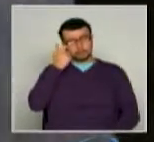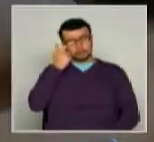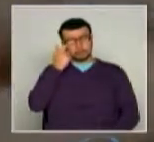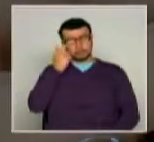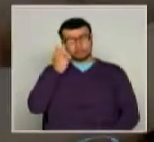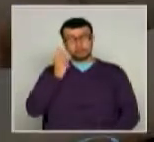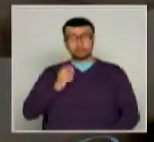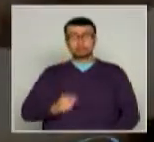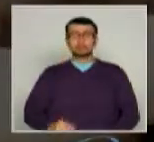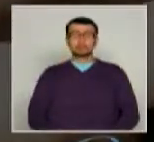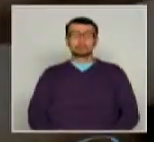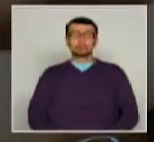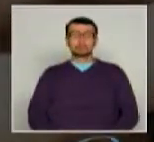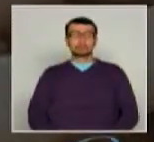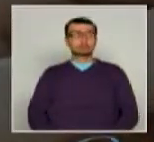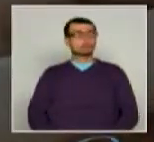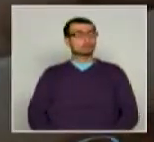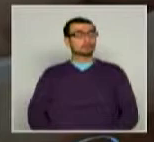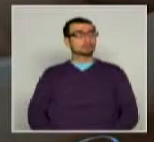o la auriculopuntura.